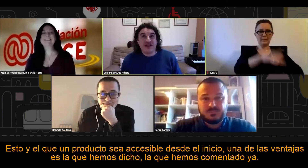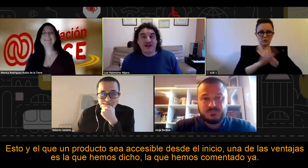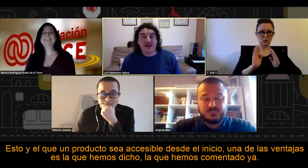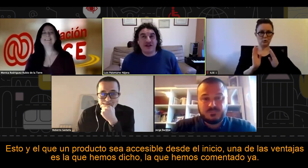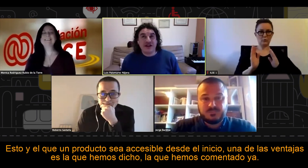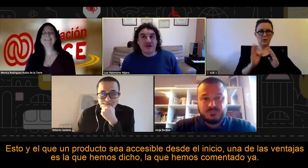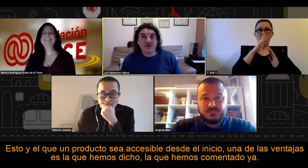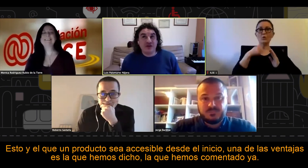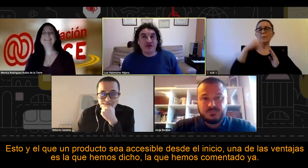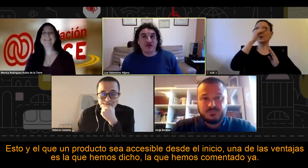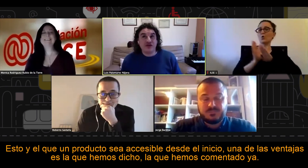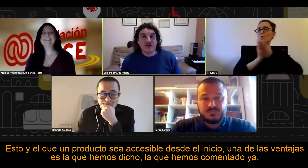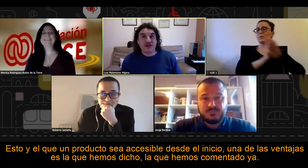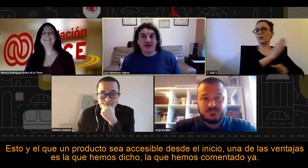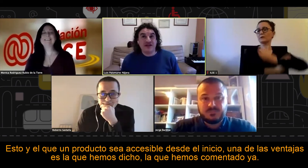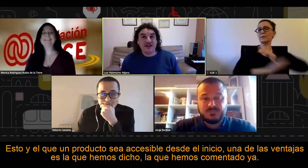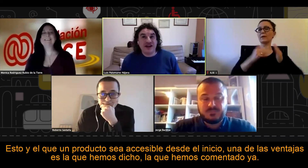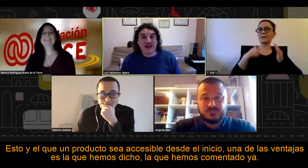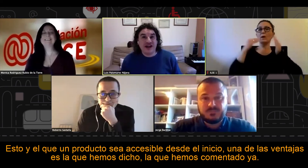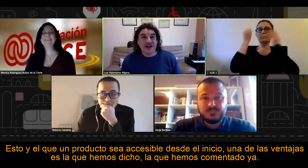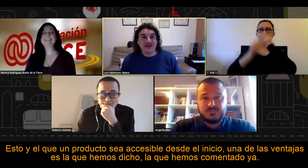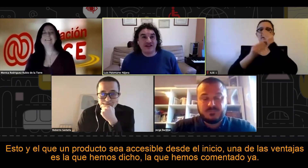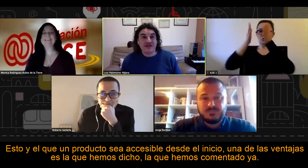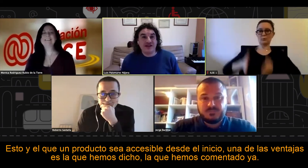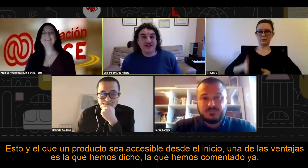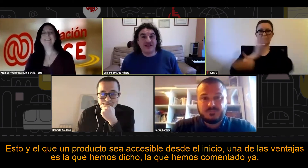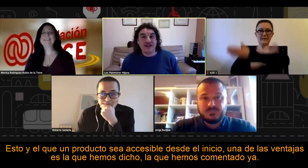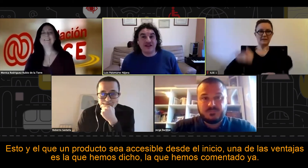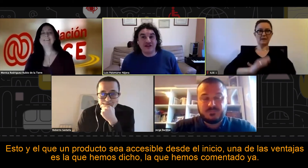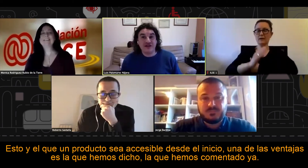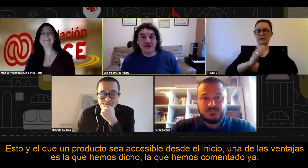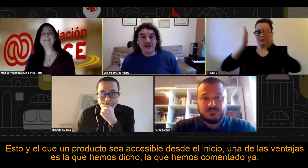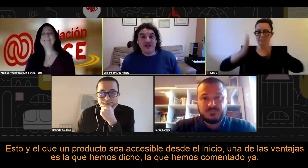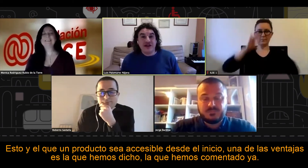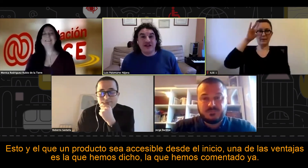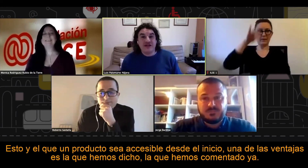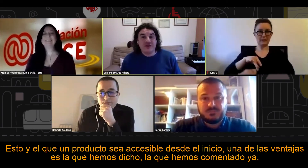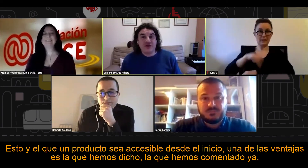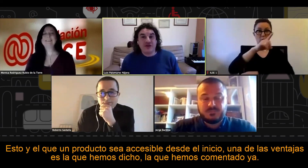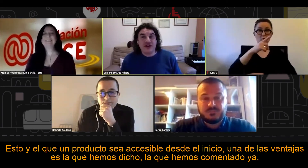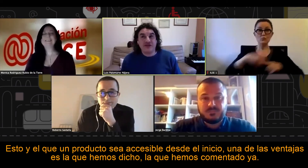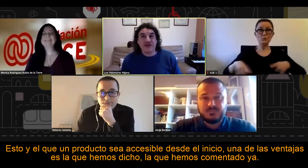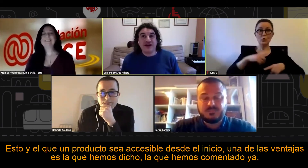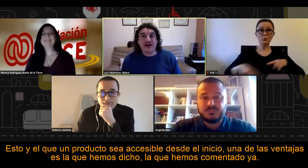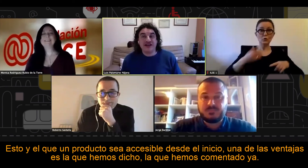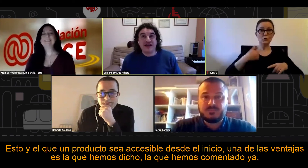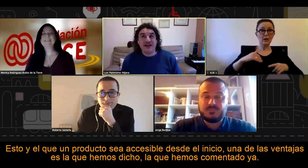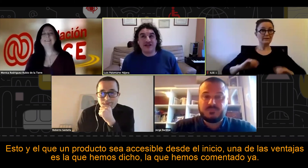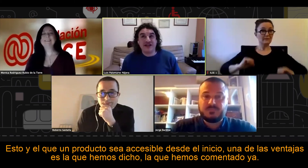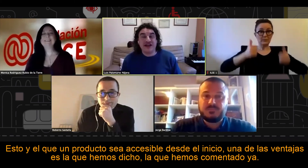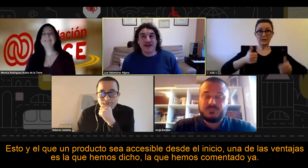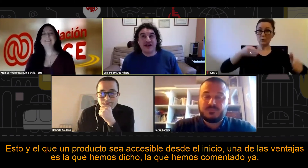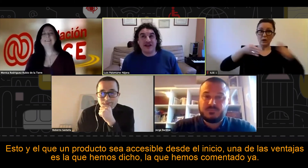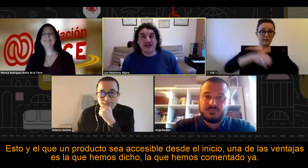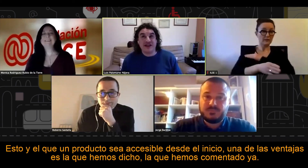el que un producto sea accesible desde el inicio, bueno, una de las ventajas es